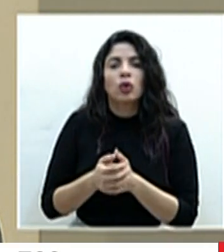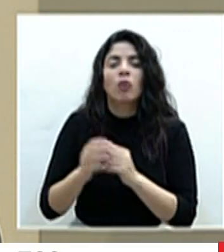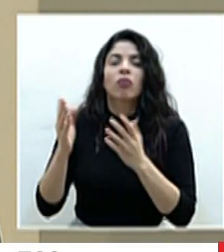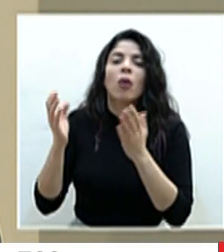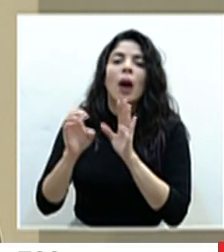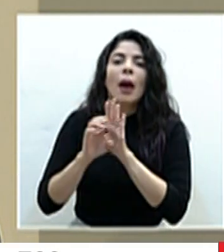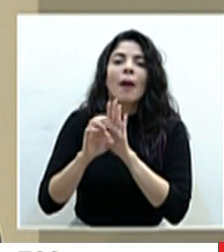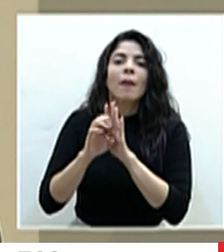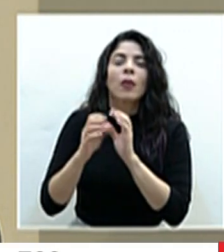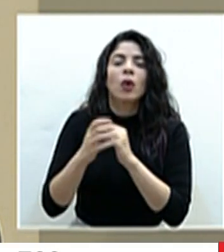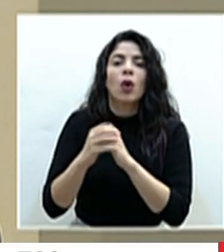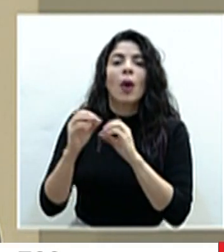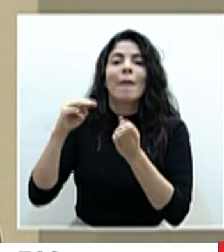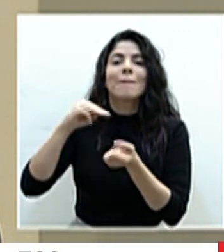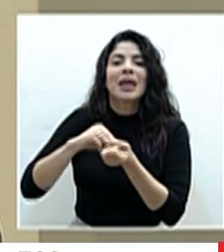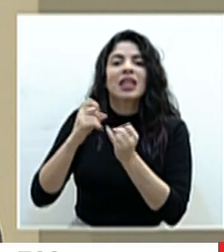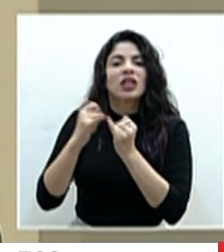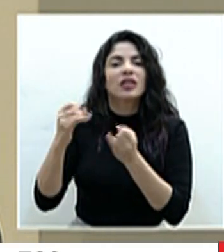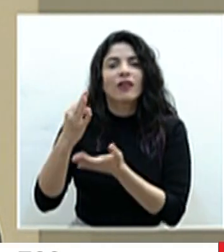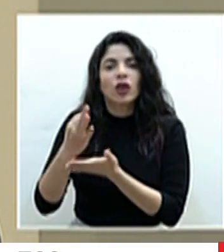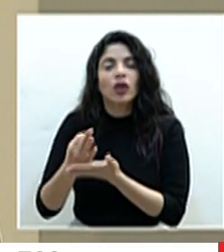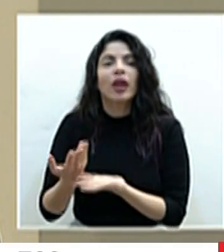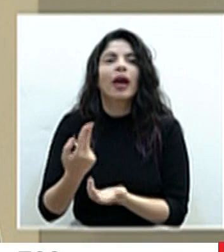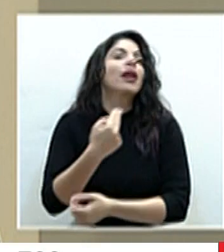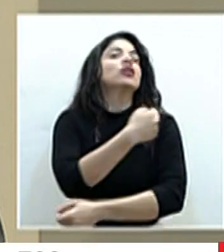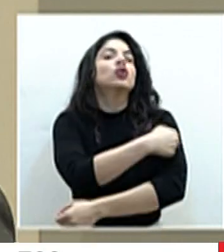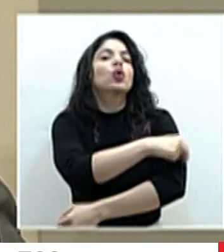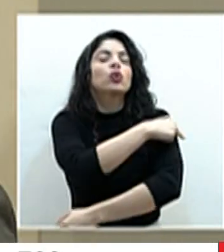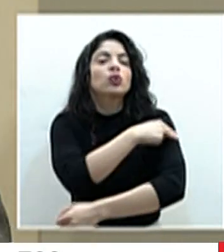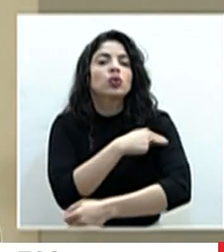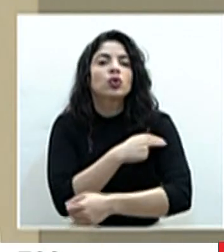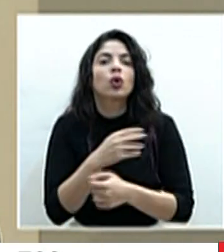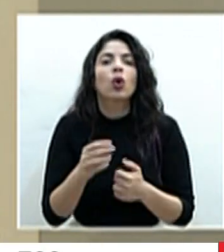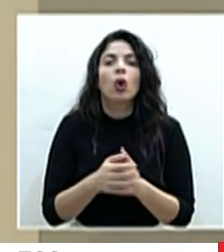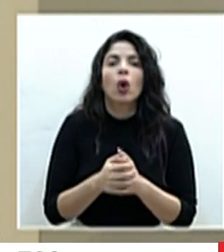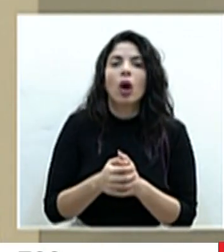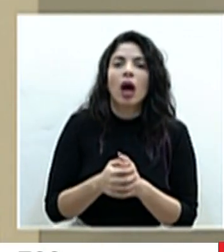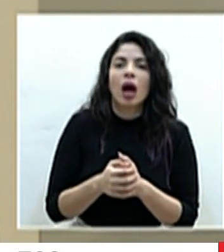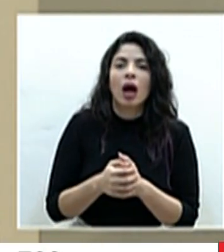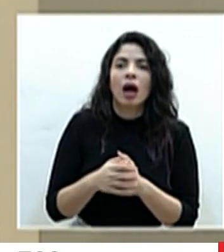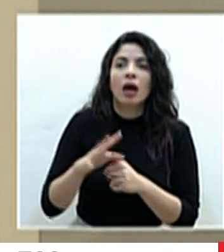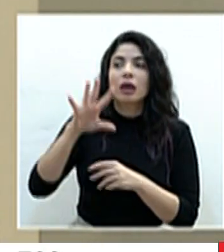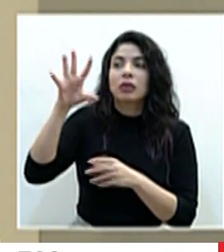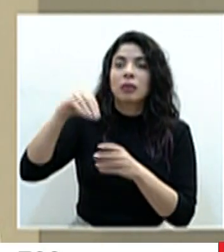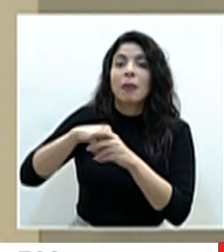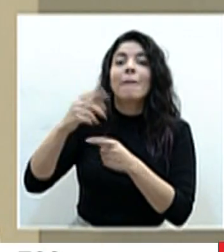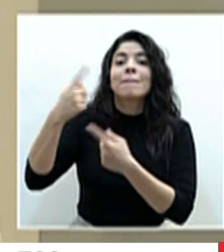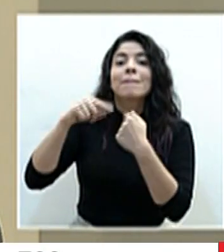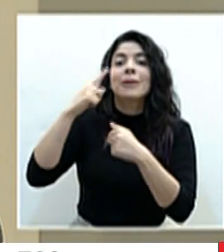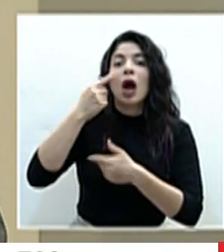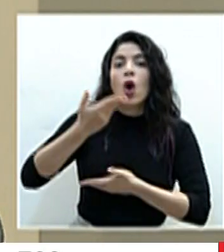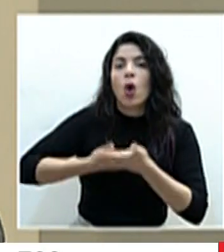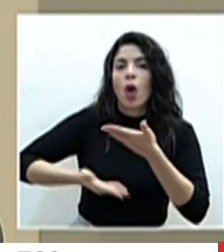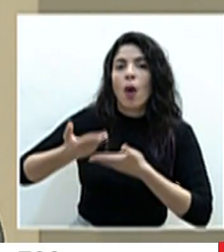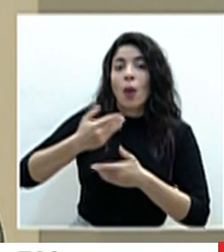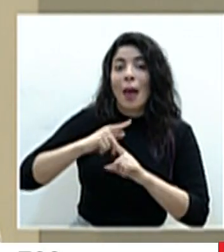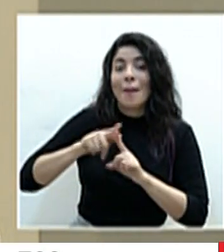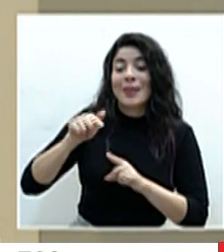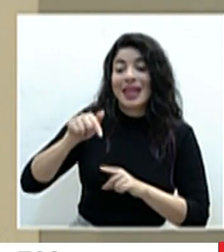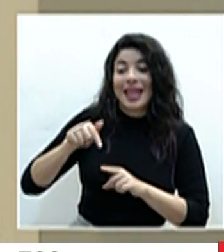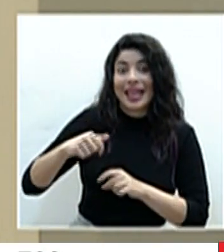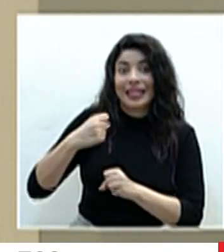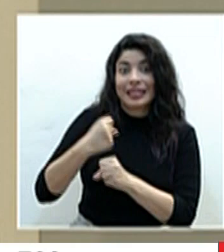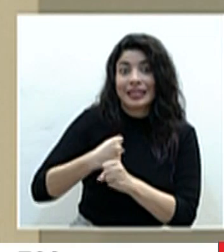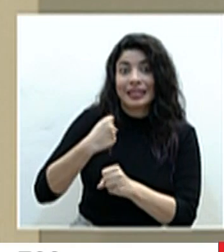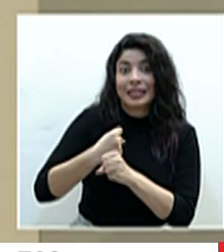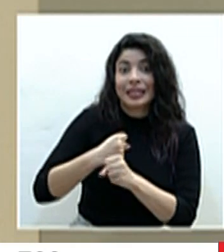Organización Médicos Sin Fronteras, la Cruz Roja como un todo, que nos puedan venir a colaborar. Pero en este ejercicio,